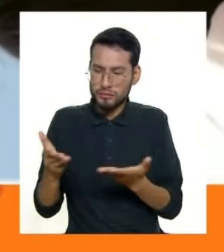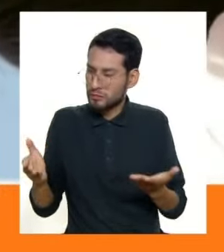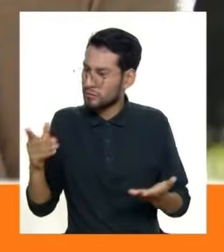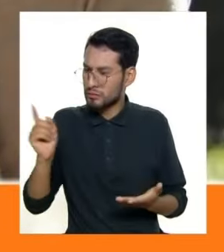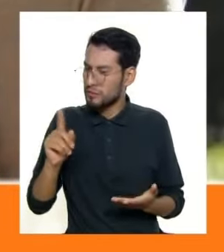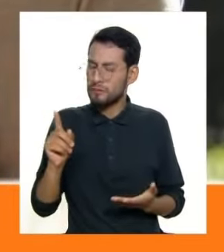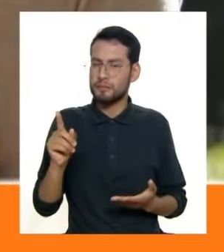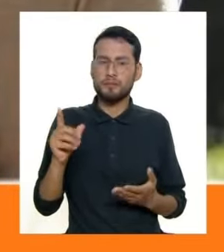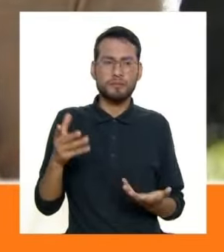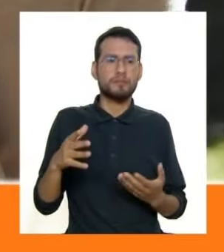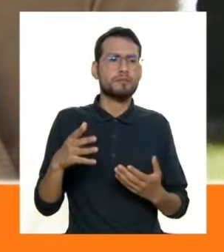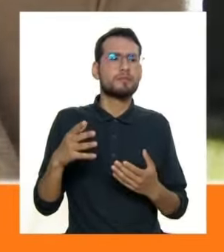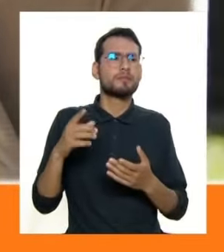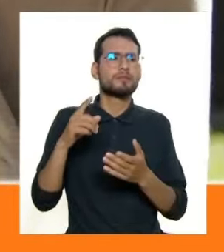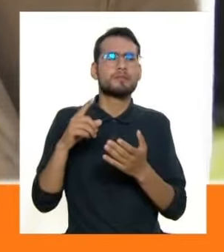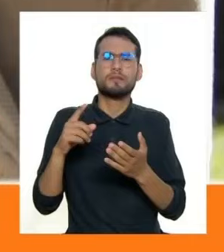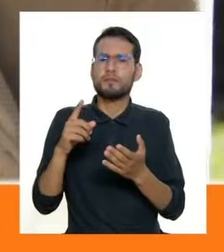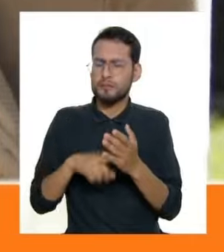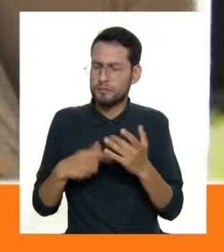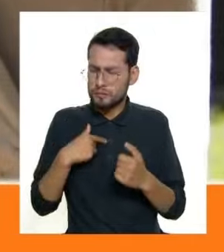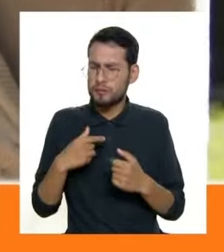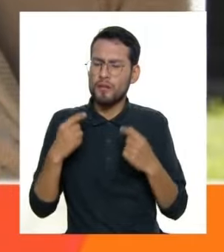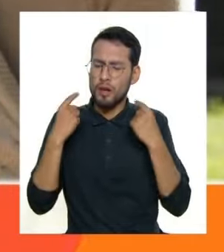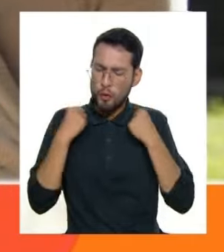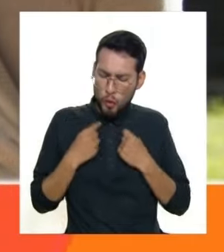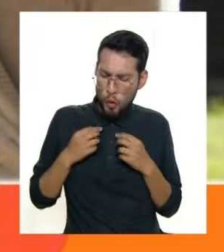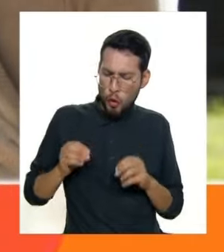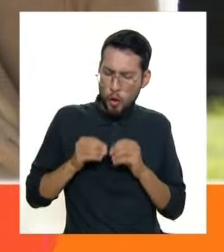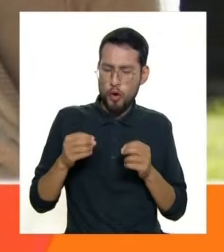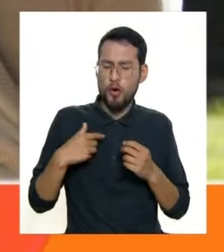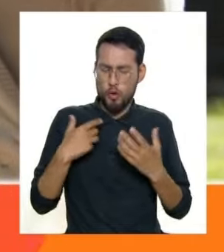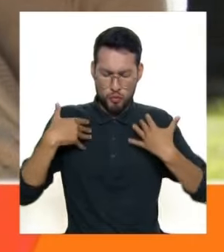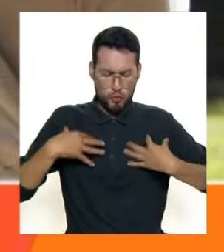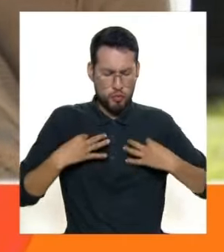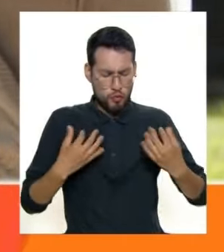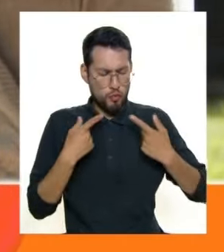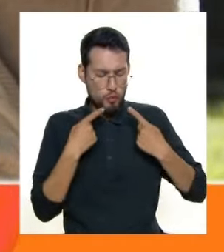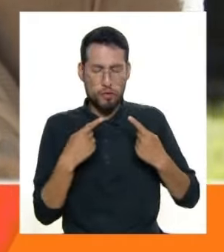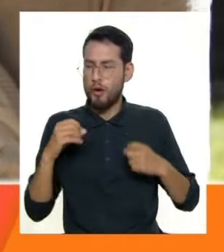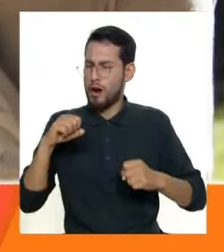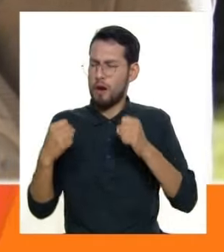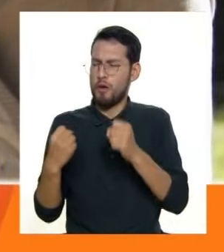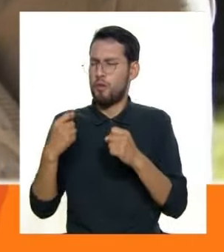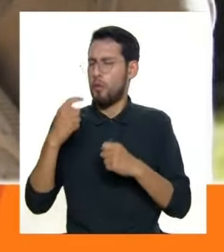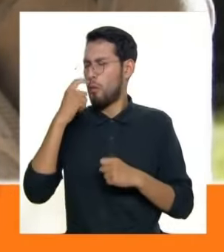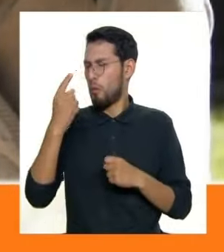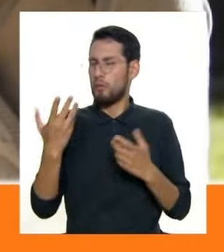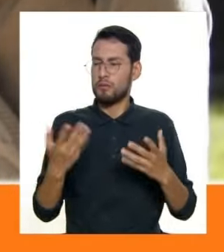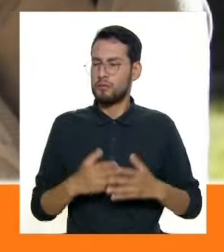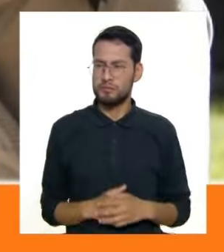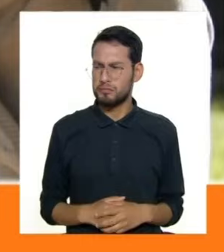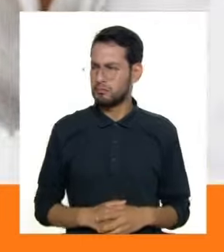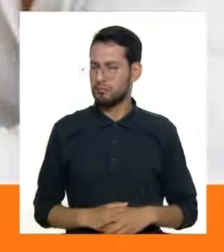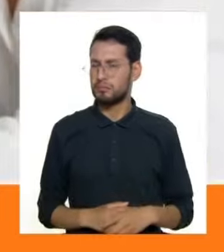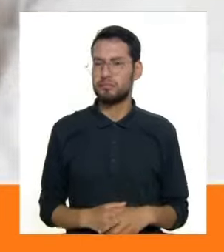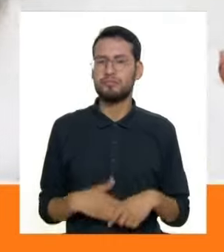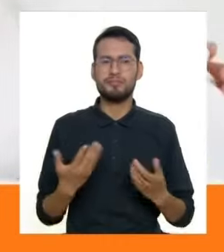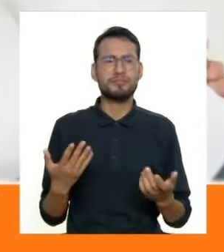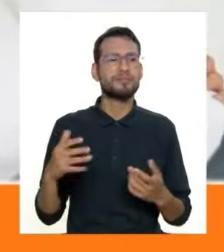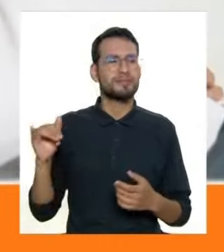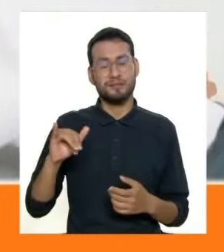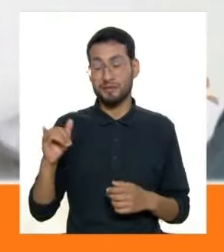no estaba en la camisa de marca o en la cadena de oro o en el carro último modelo de gama alta.